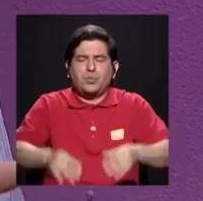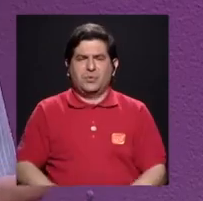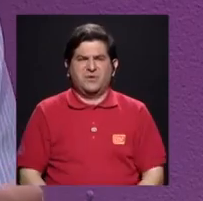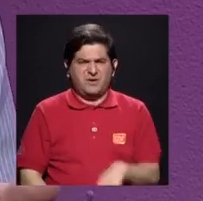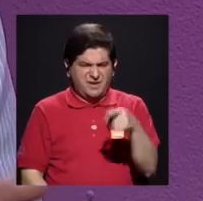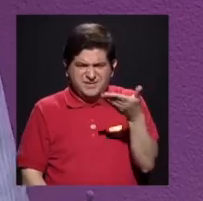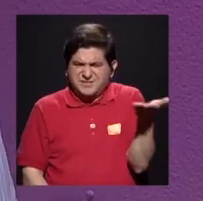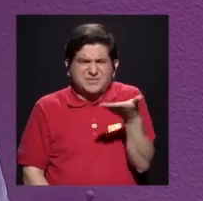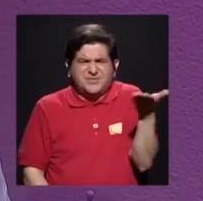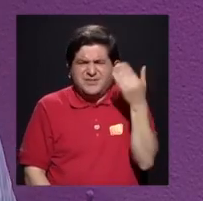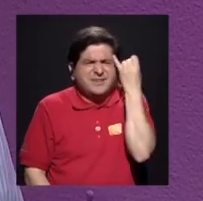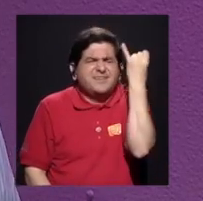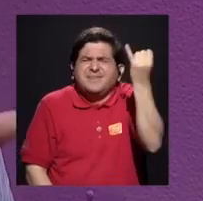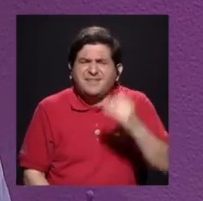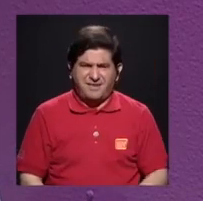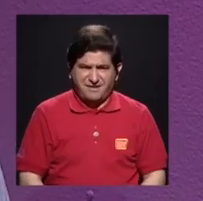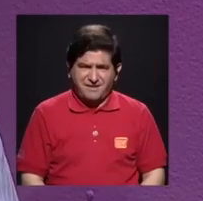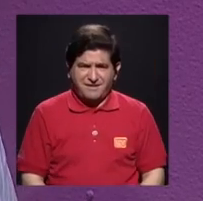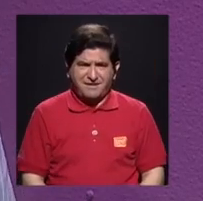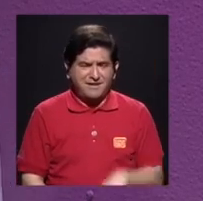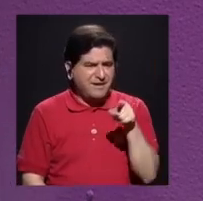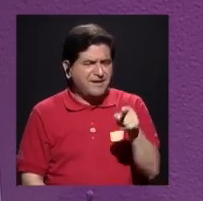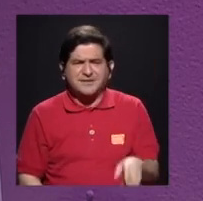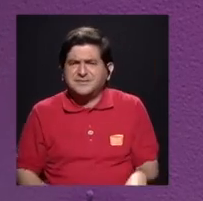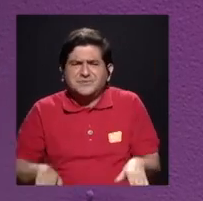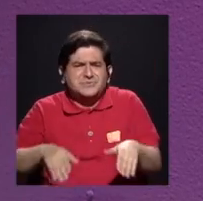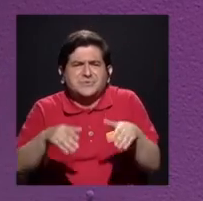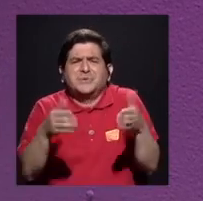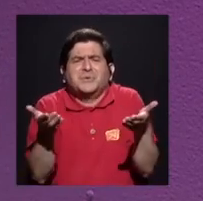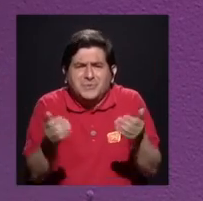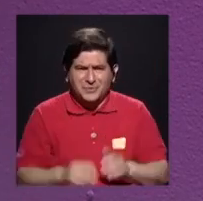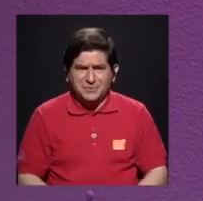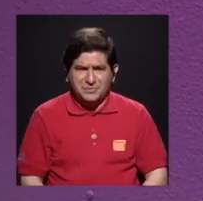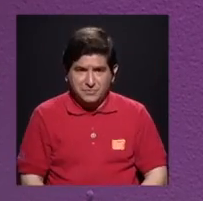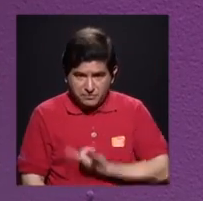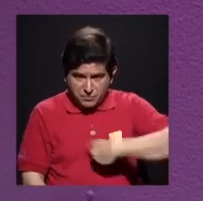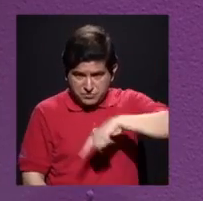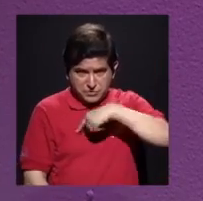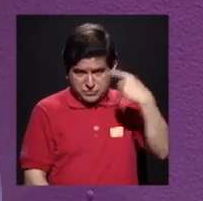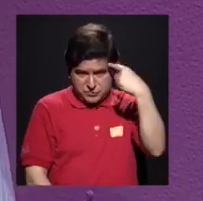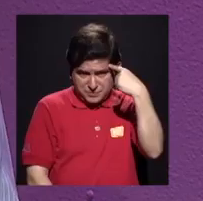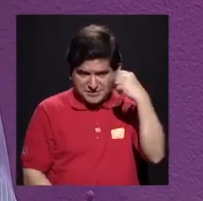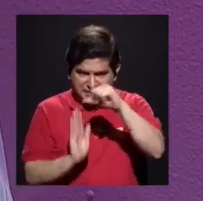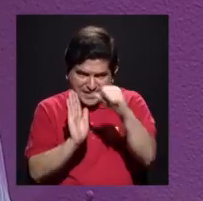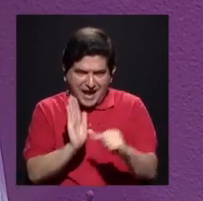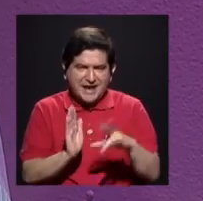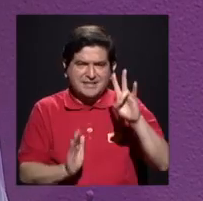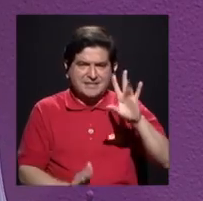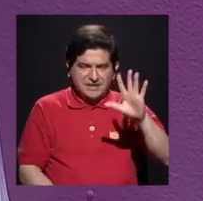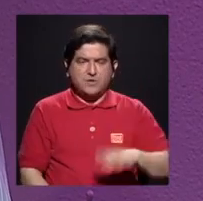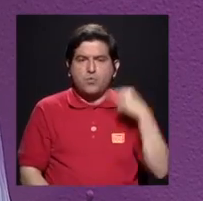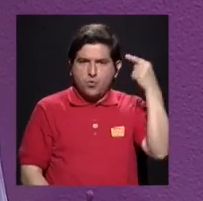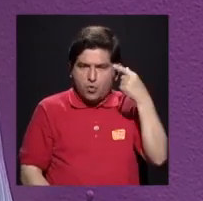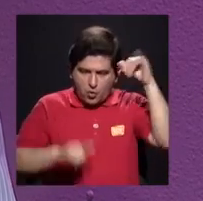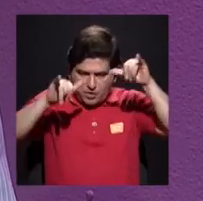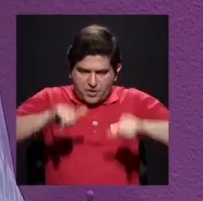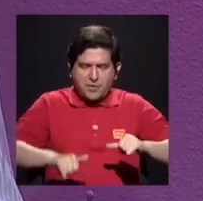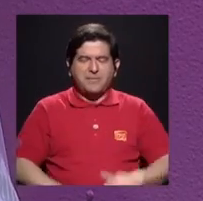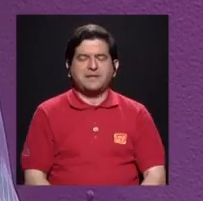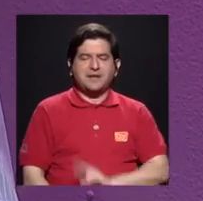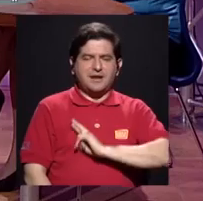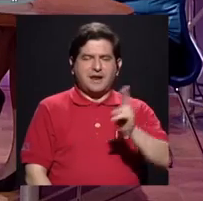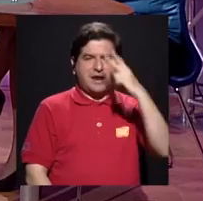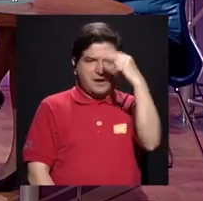sea esto exactamente digamos eso de qué forma además aún si no pasáramos en que el artículo 75 obliga al estado a mantener a la religión católica